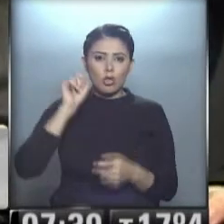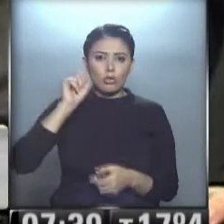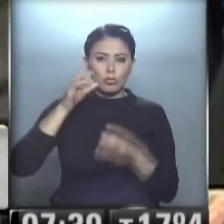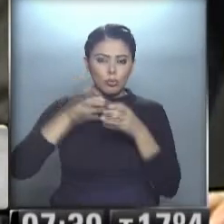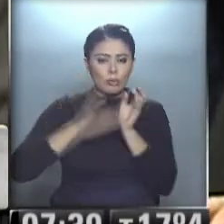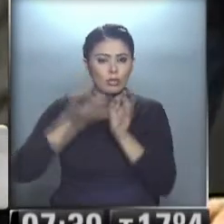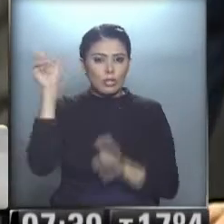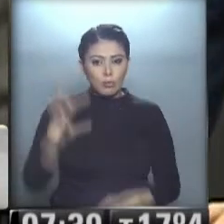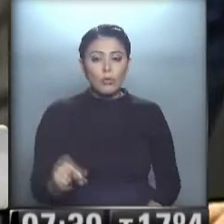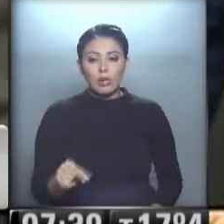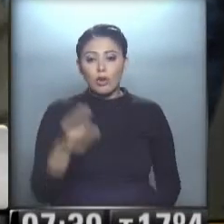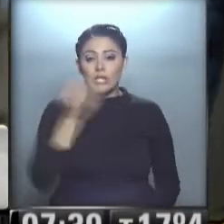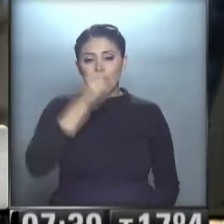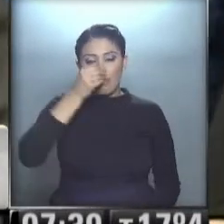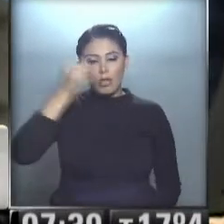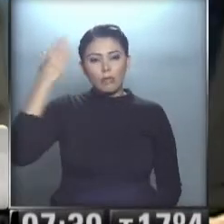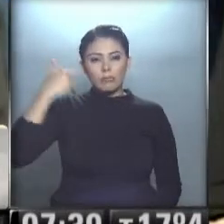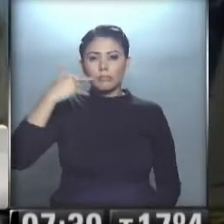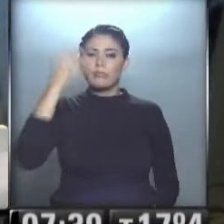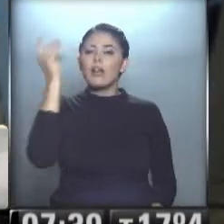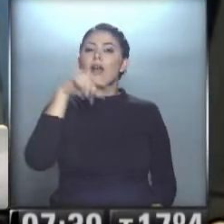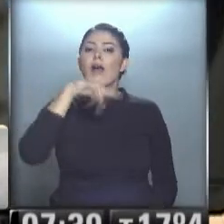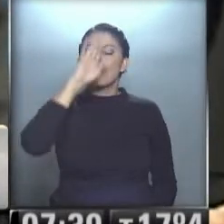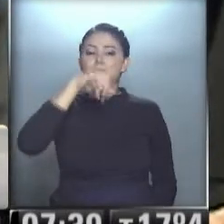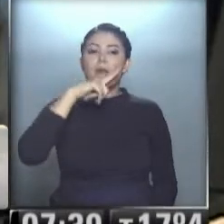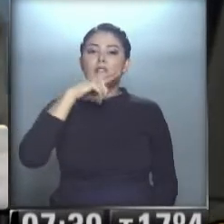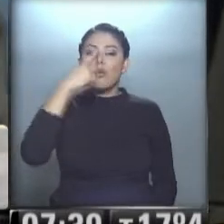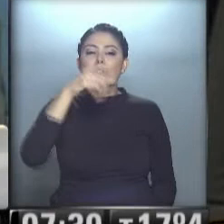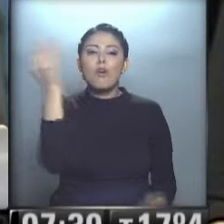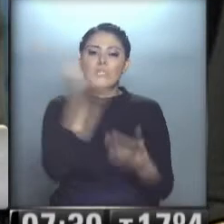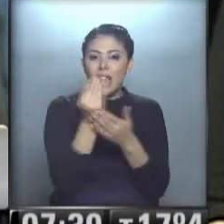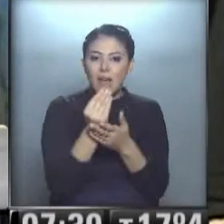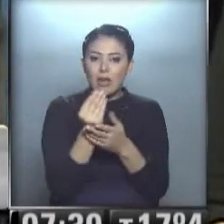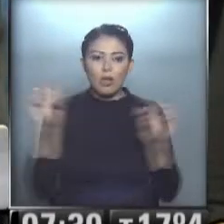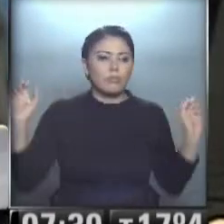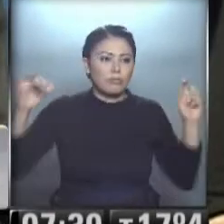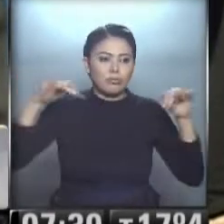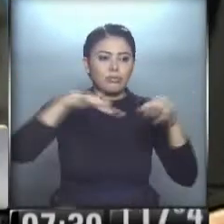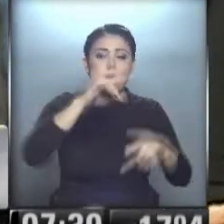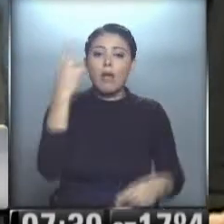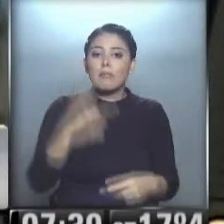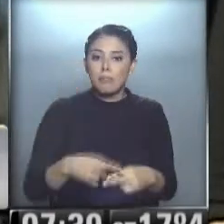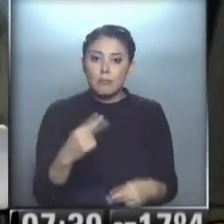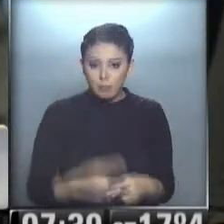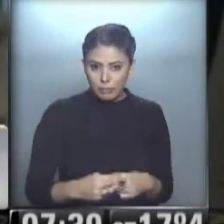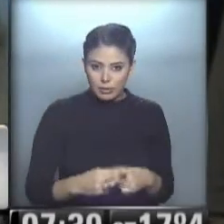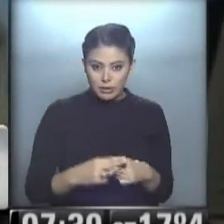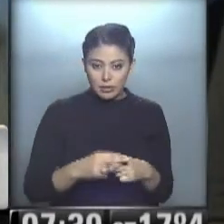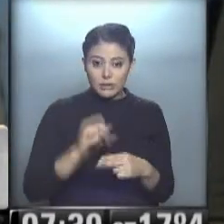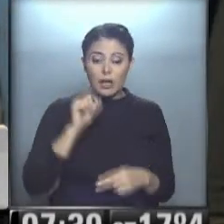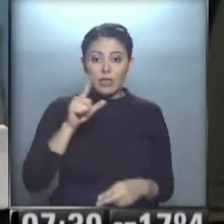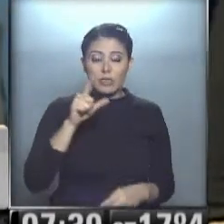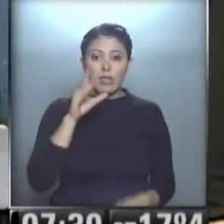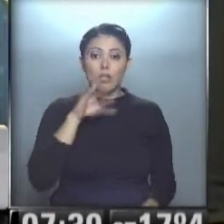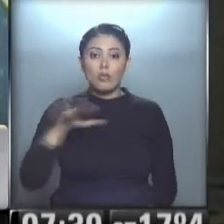se reúnen en el último sábado de cada mes junto a otras víctimas del franquismo en la plaza como decíamos sant jaume de